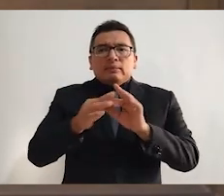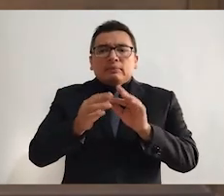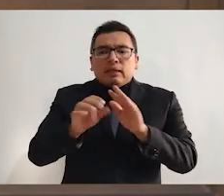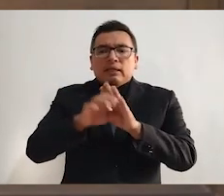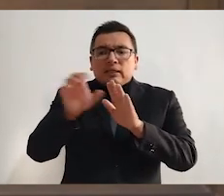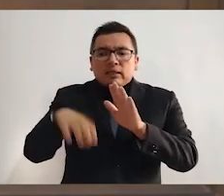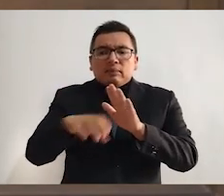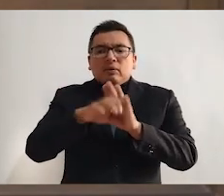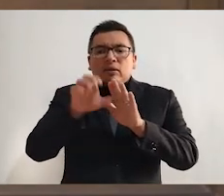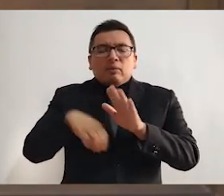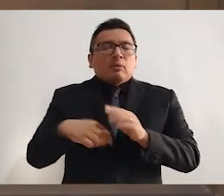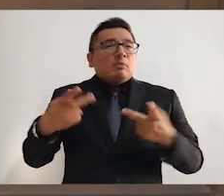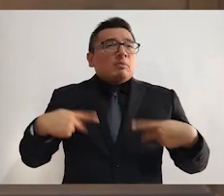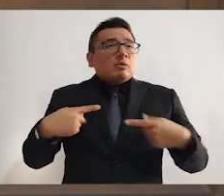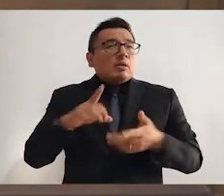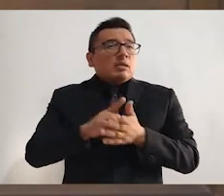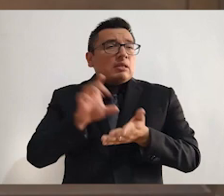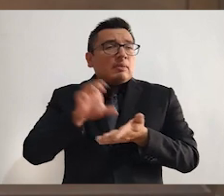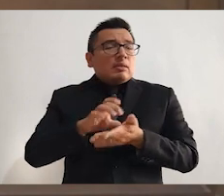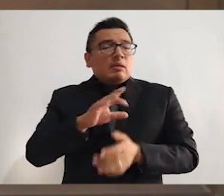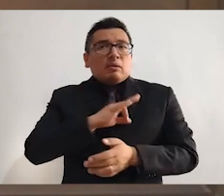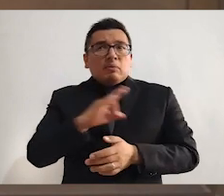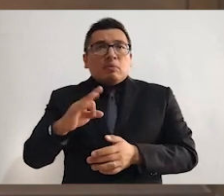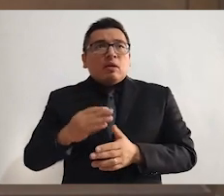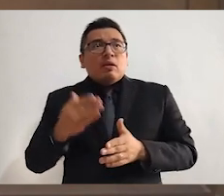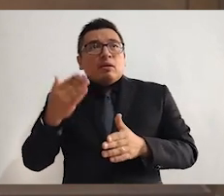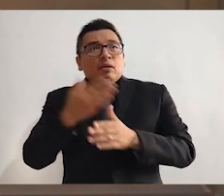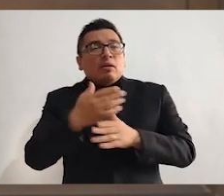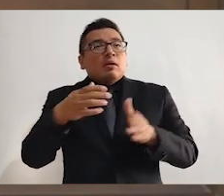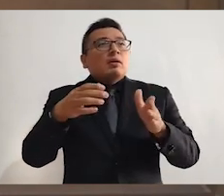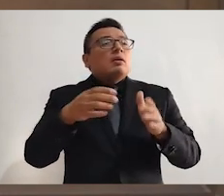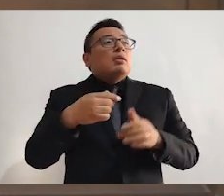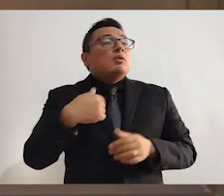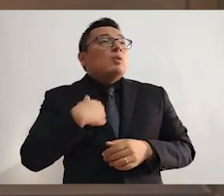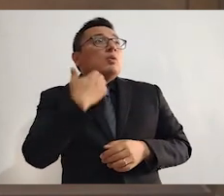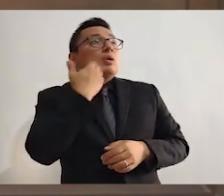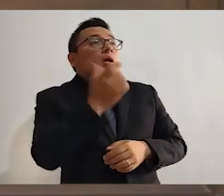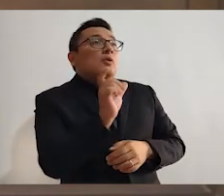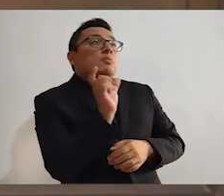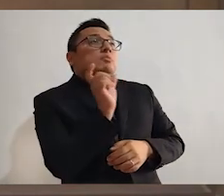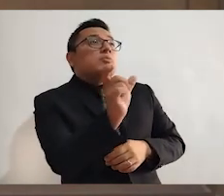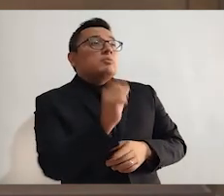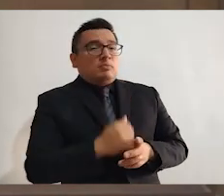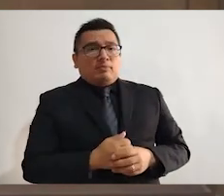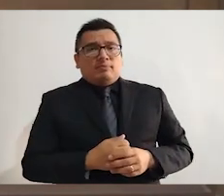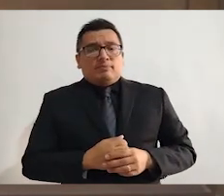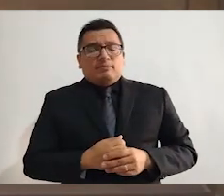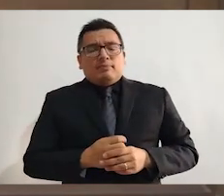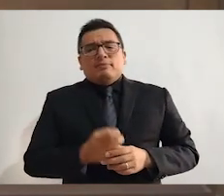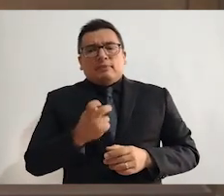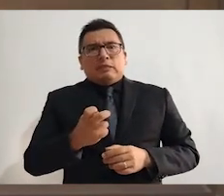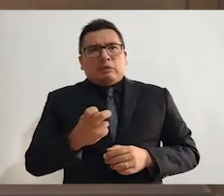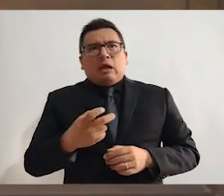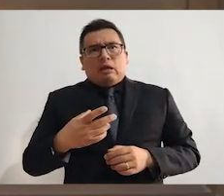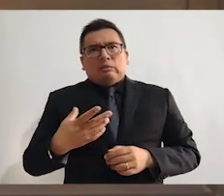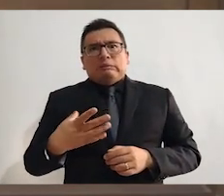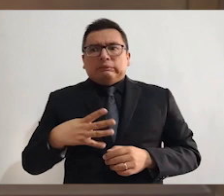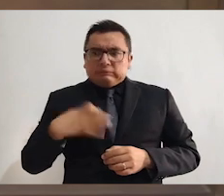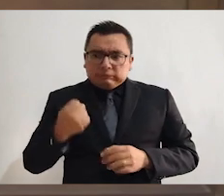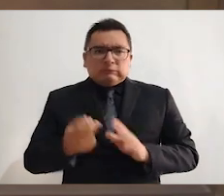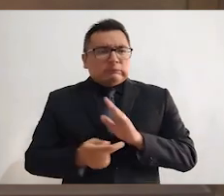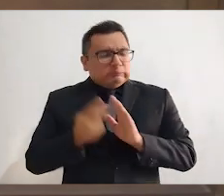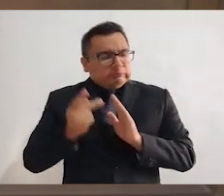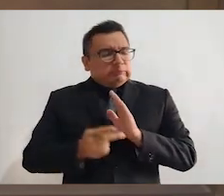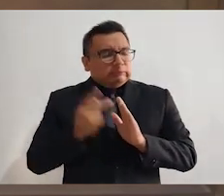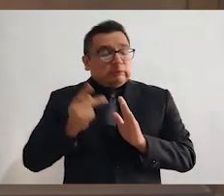ejemplificar cómo una persona con discapacidad puede acercarse a un módulo a pedir su credencial. Se ha recorrido mucho camino, pero la